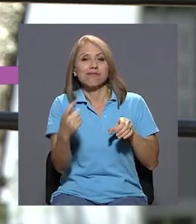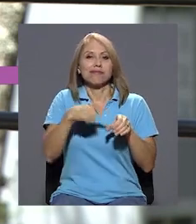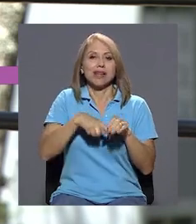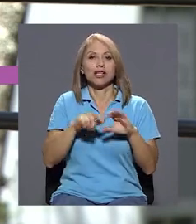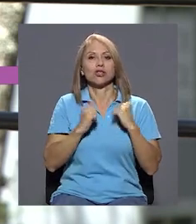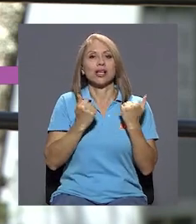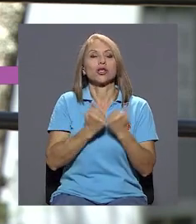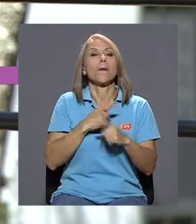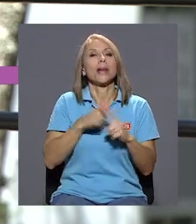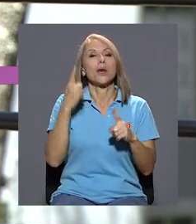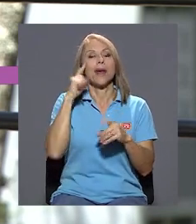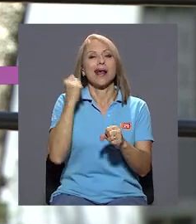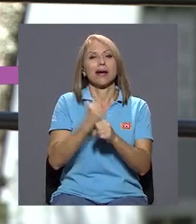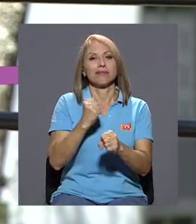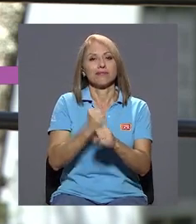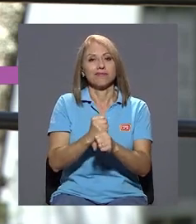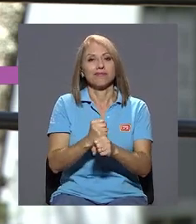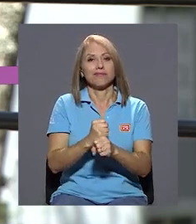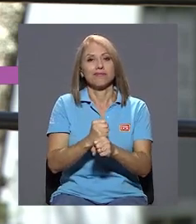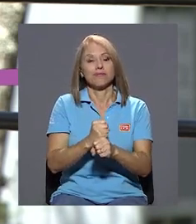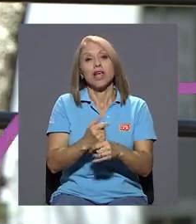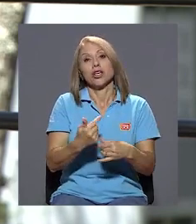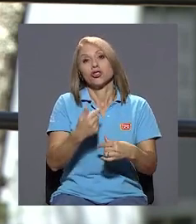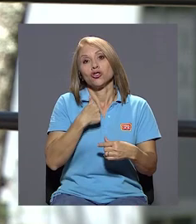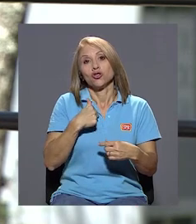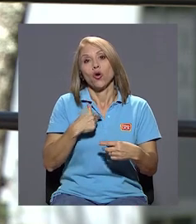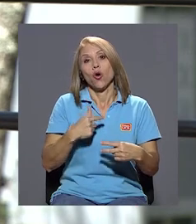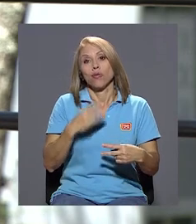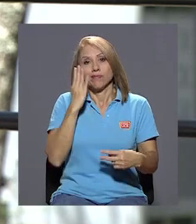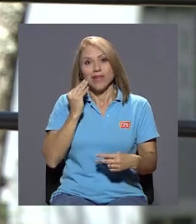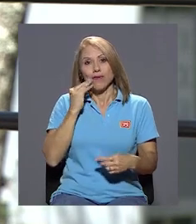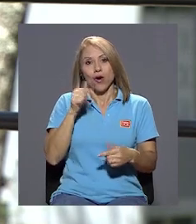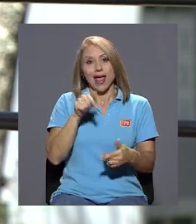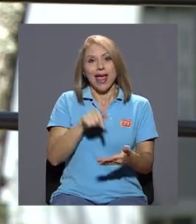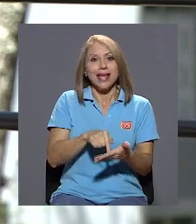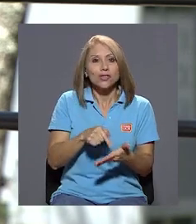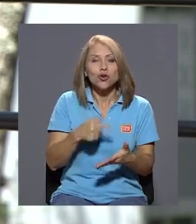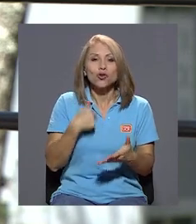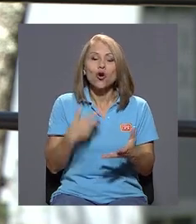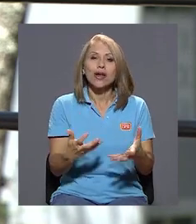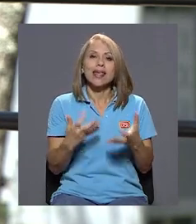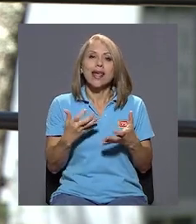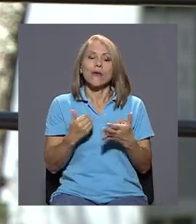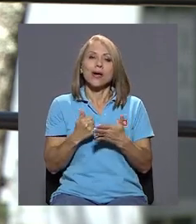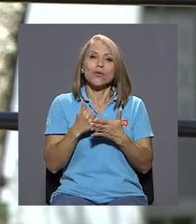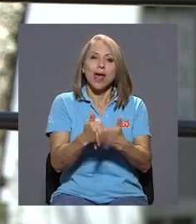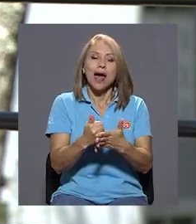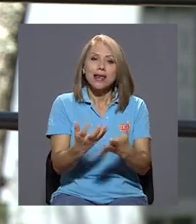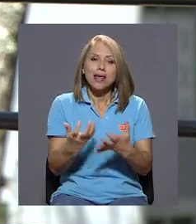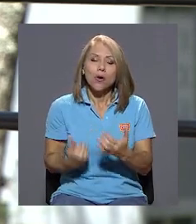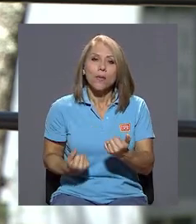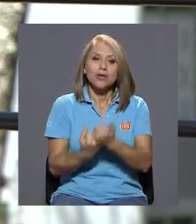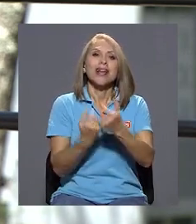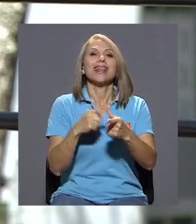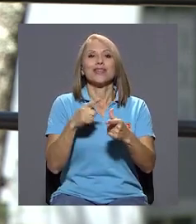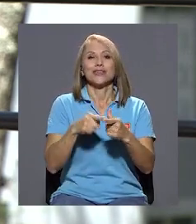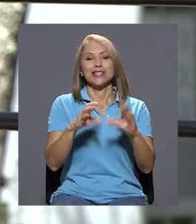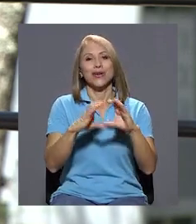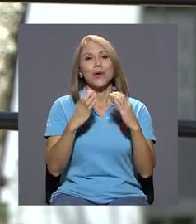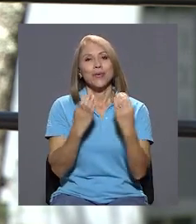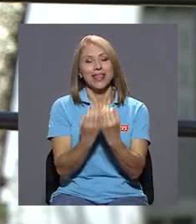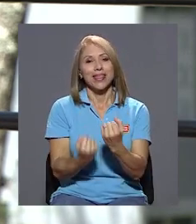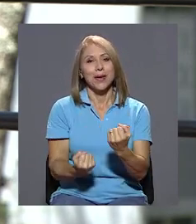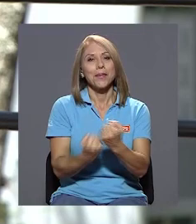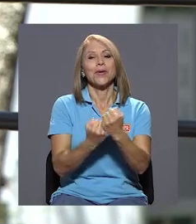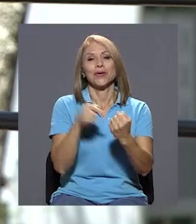la asociación, pero como modo de trabajo, ok, yo vivo esto, yo quiero ayudar, yo quiero apoyar, y entonces a través del